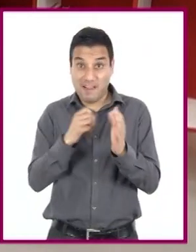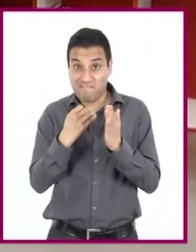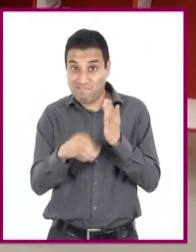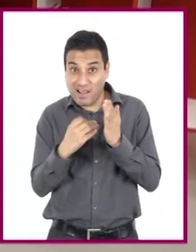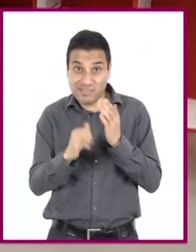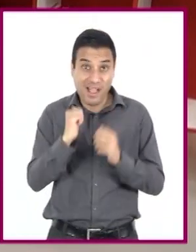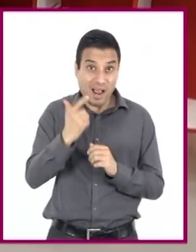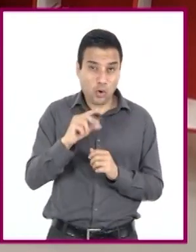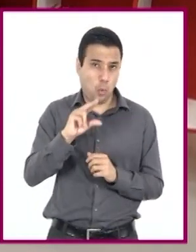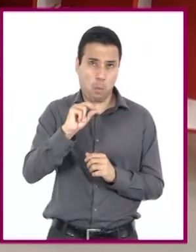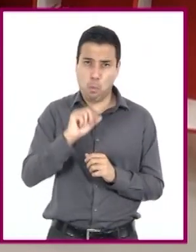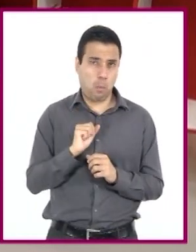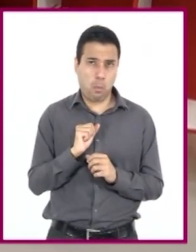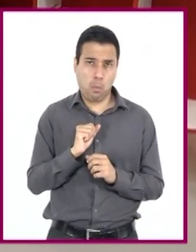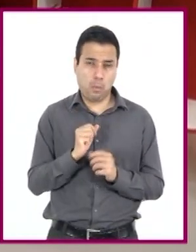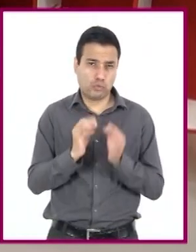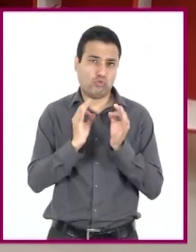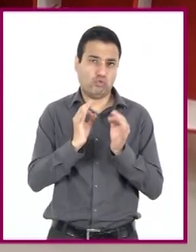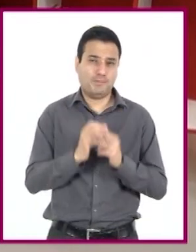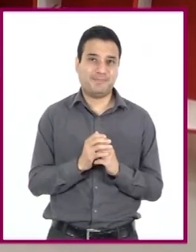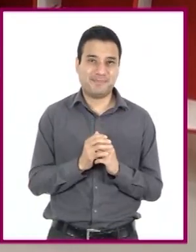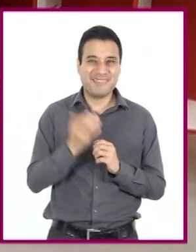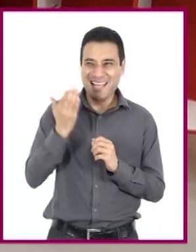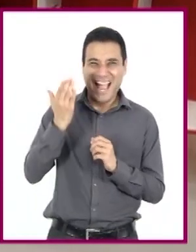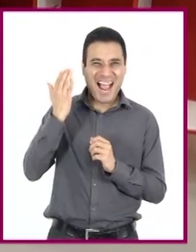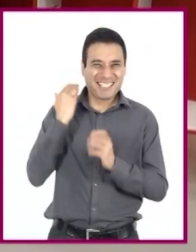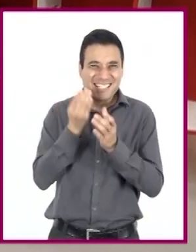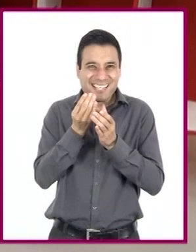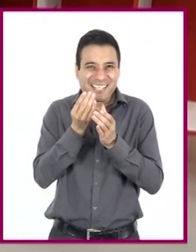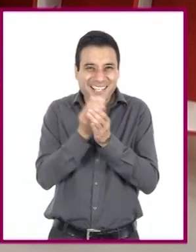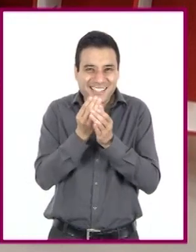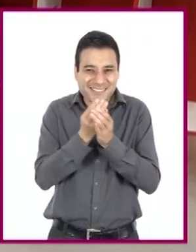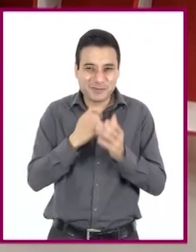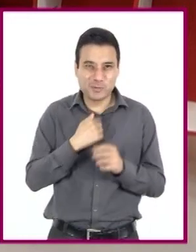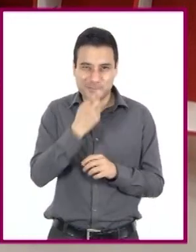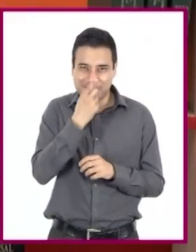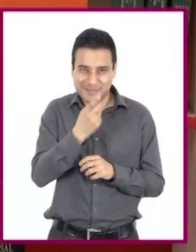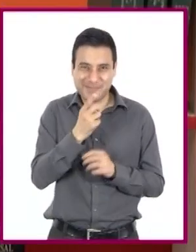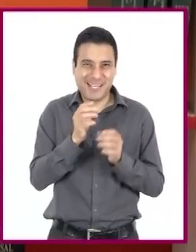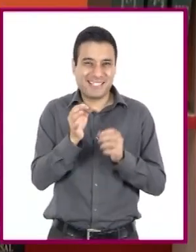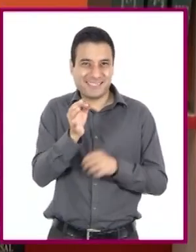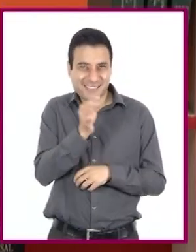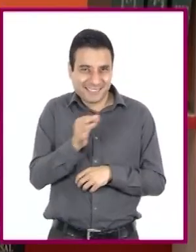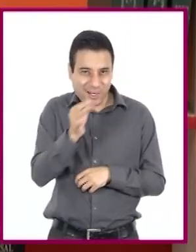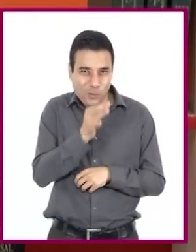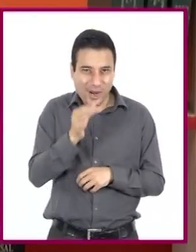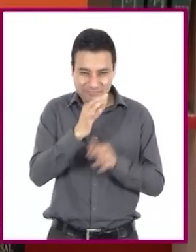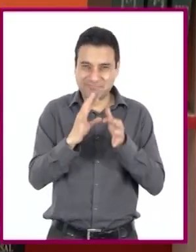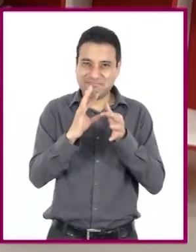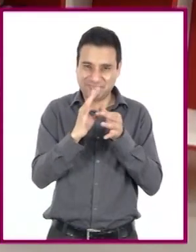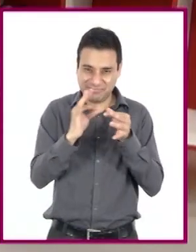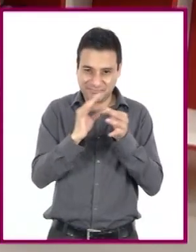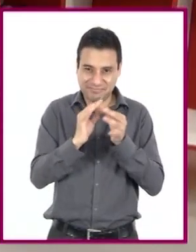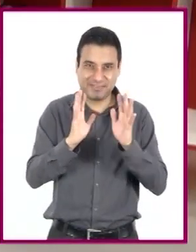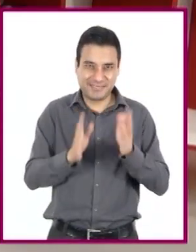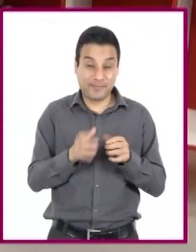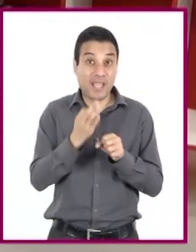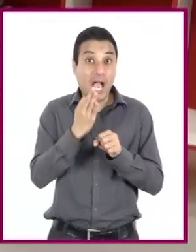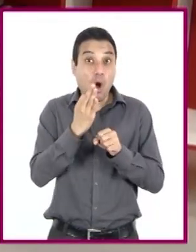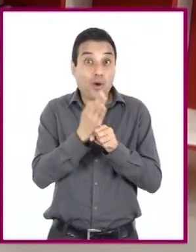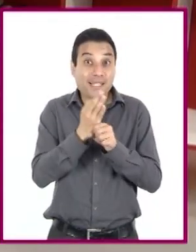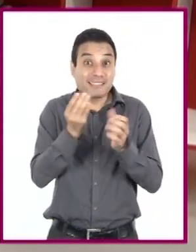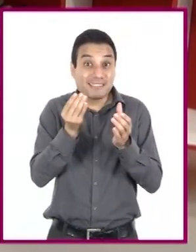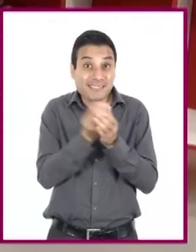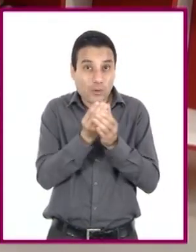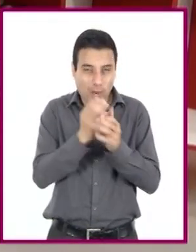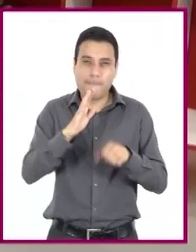Así es, maestra Melissa. En las últimas sesiones hemos hablado sobre la célula y estamos convencidas de que esta sesión les